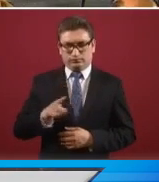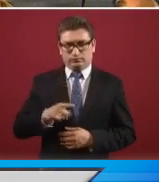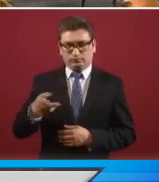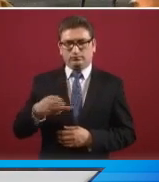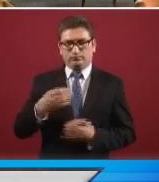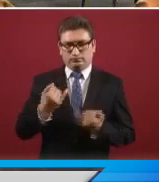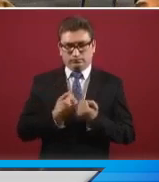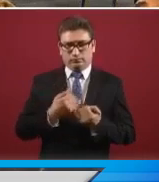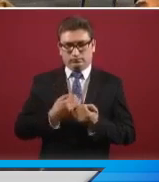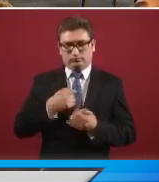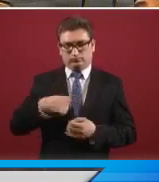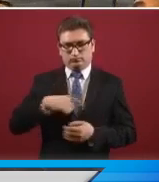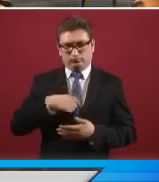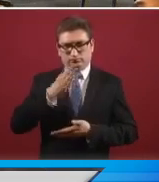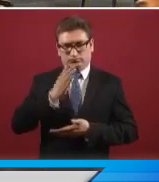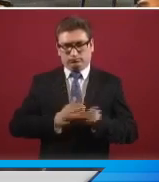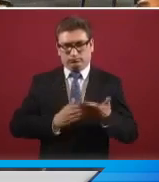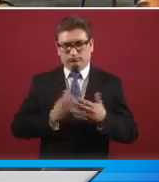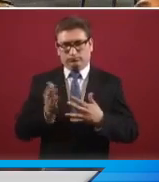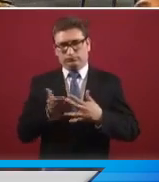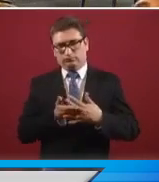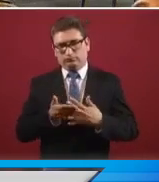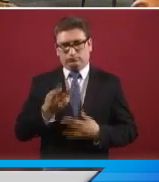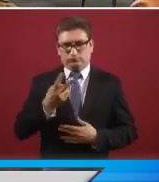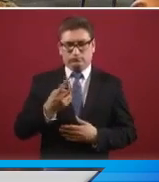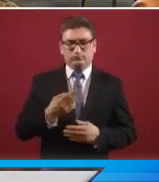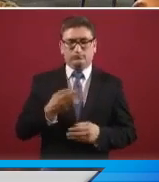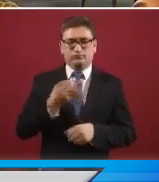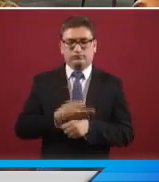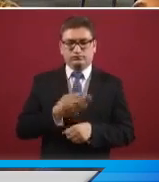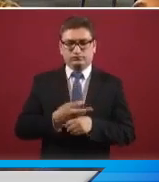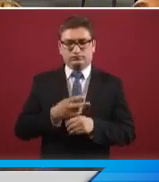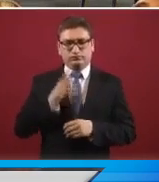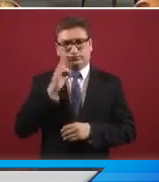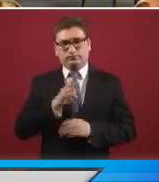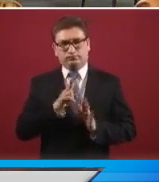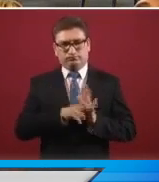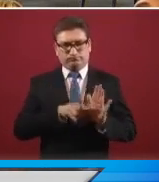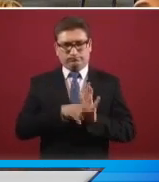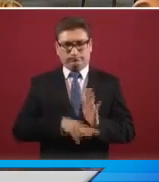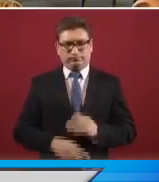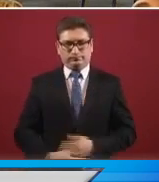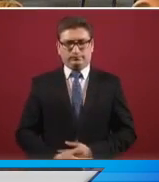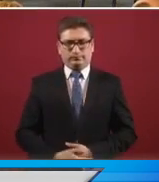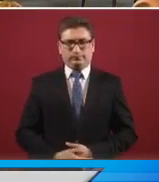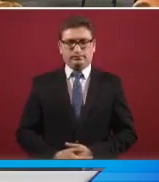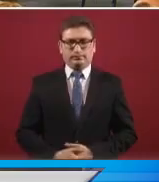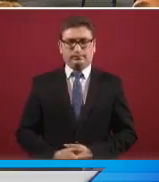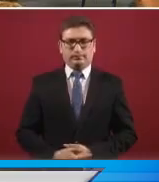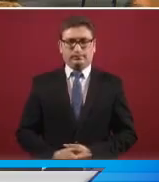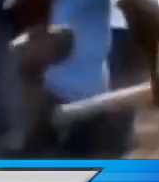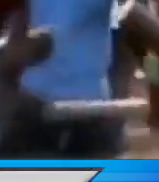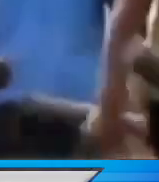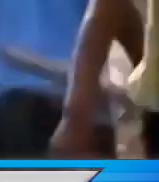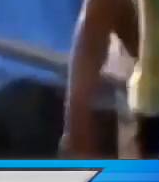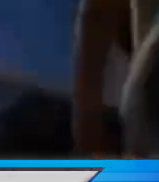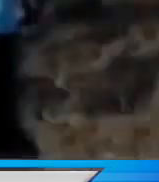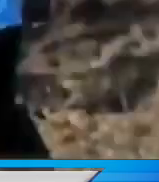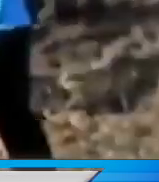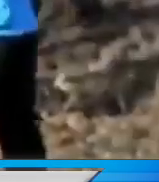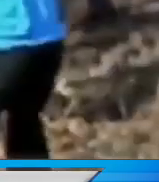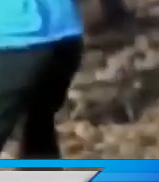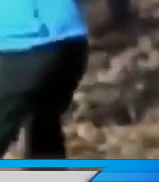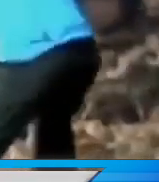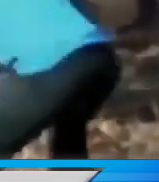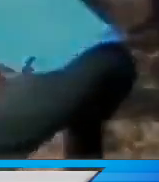se han analizado 80 millones de registros de llamadas telefónicas. Se hace un llamado a la sociedad para proporcionar información sobre el paradero de los